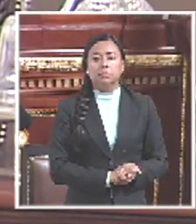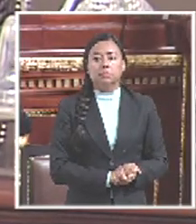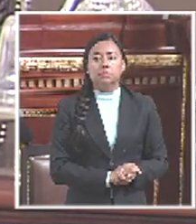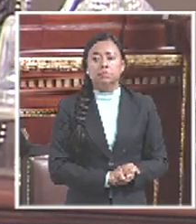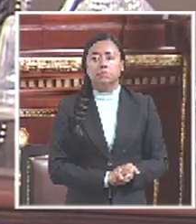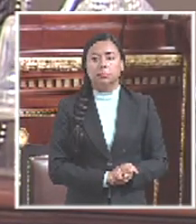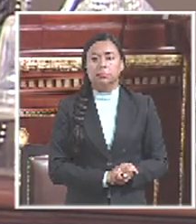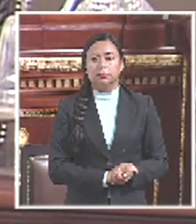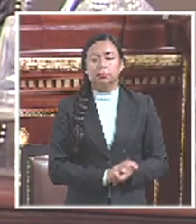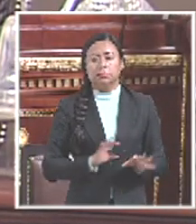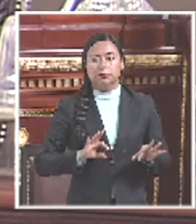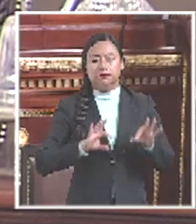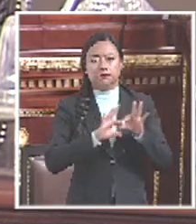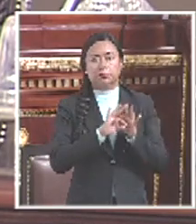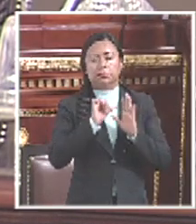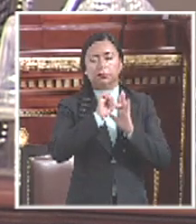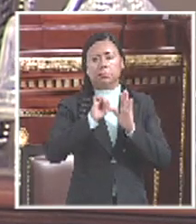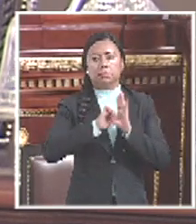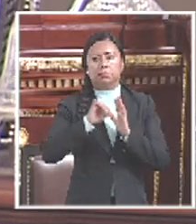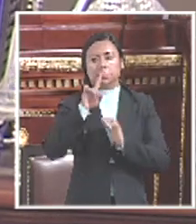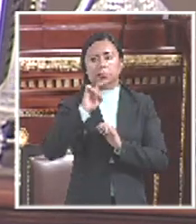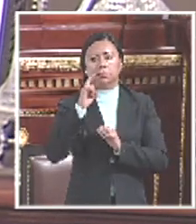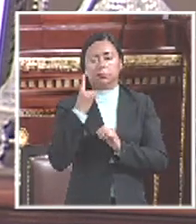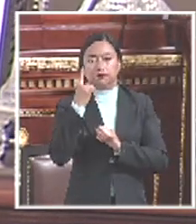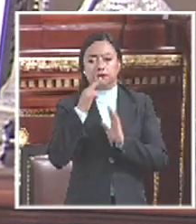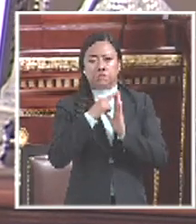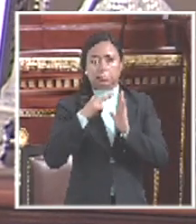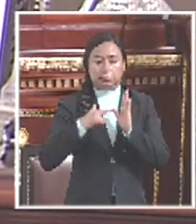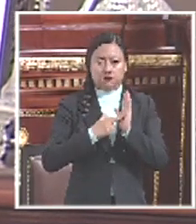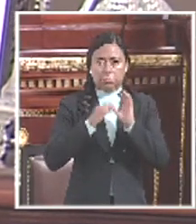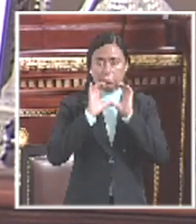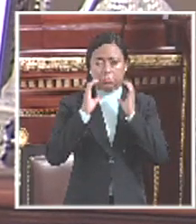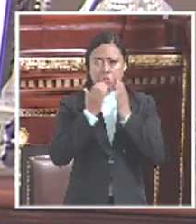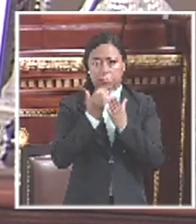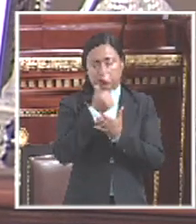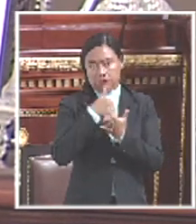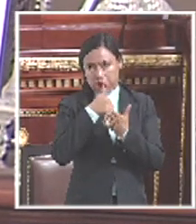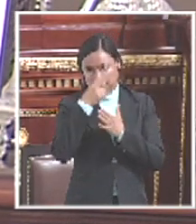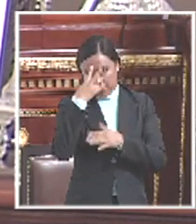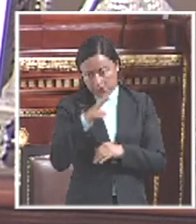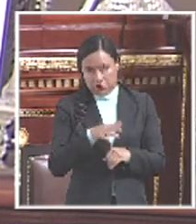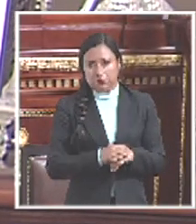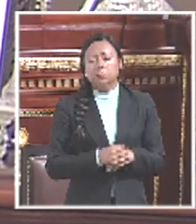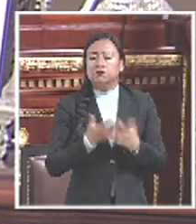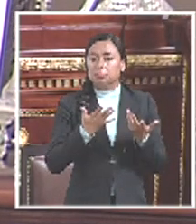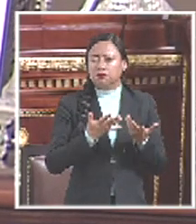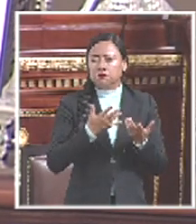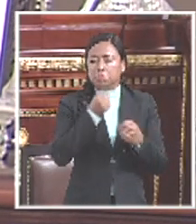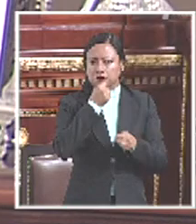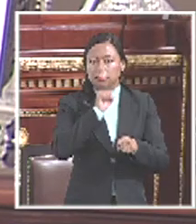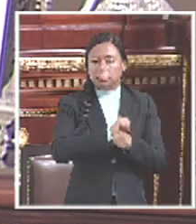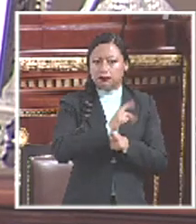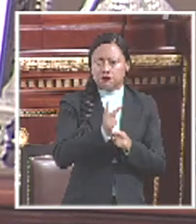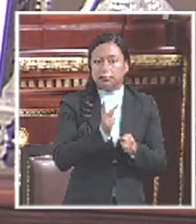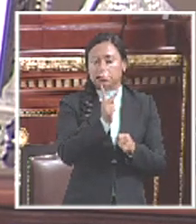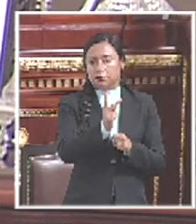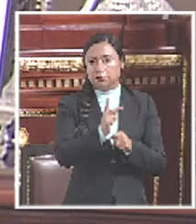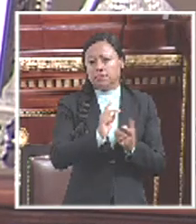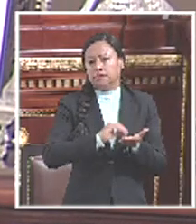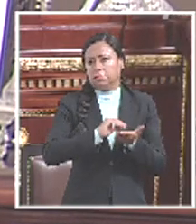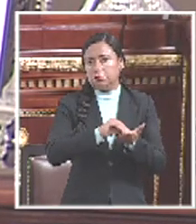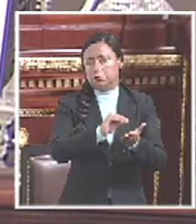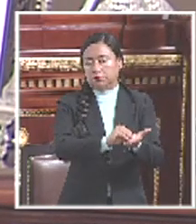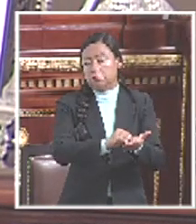En términos de lo dispuesto por el artículo 101 del Reglamento del Congreso de la Ciudad de México, consulta a la Secretaría de la Comisión Permanente en Votación Económica